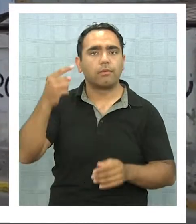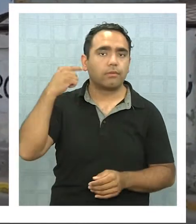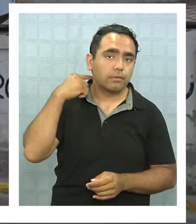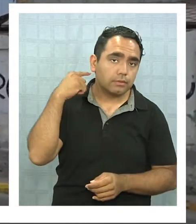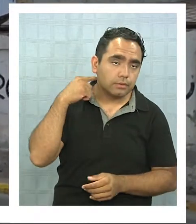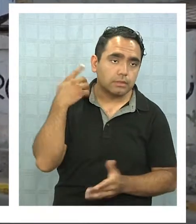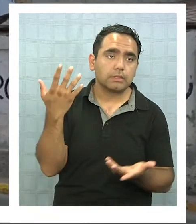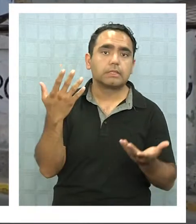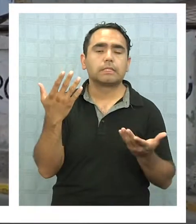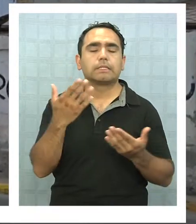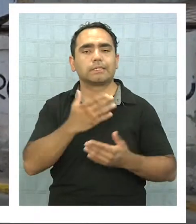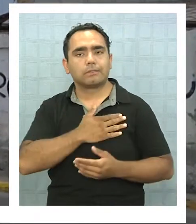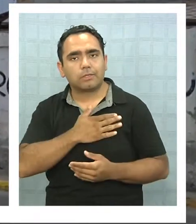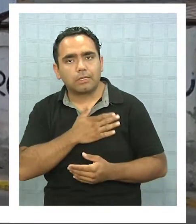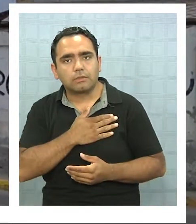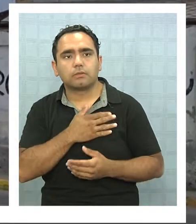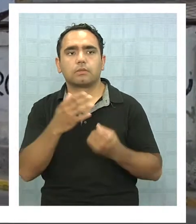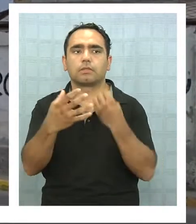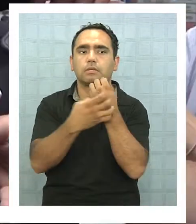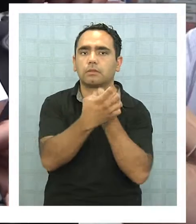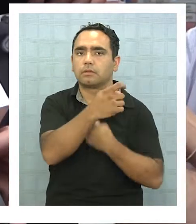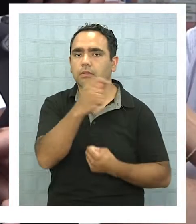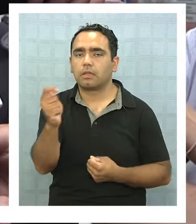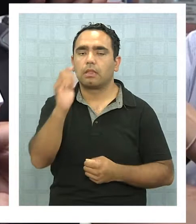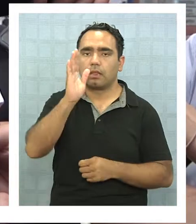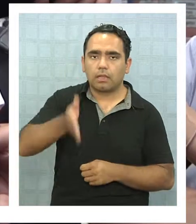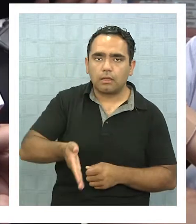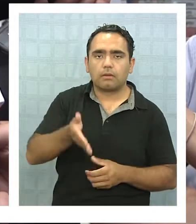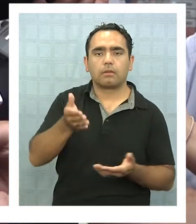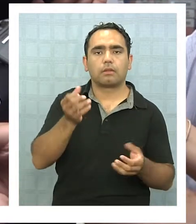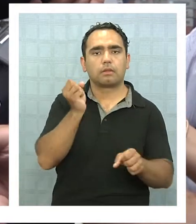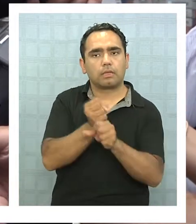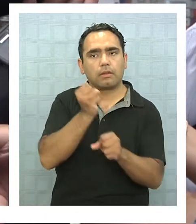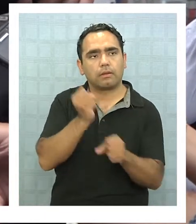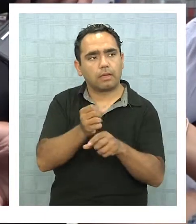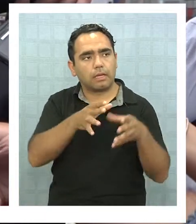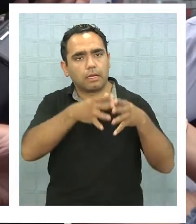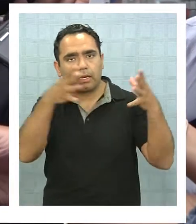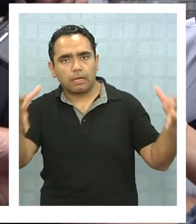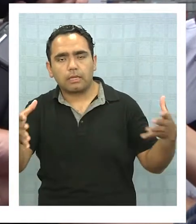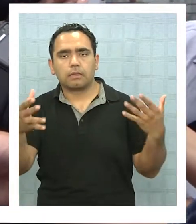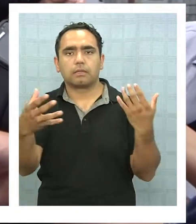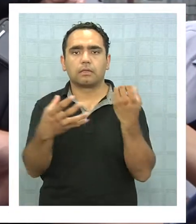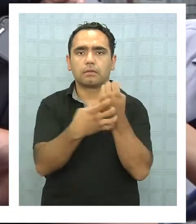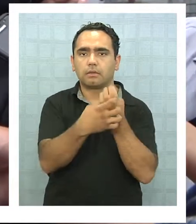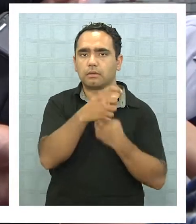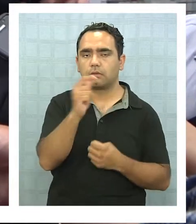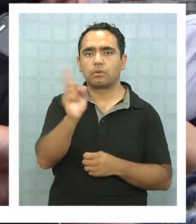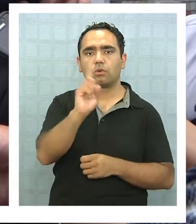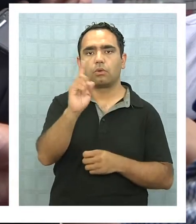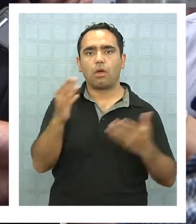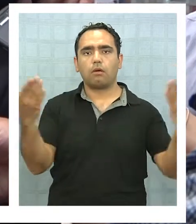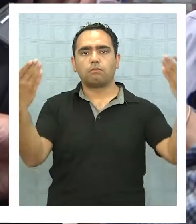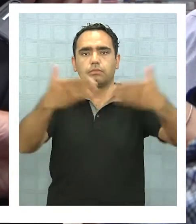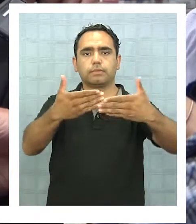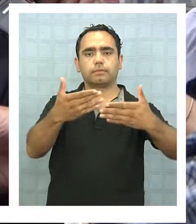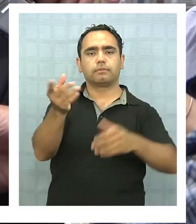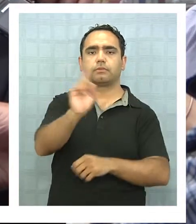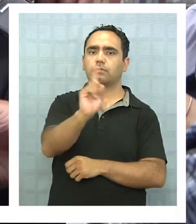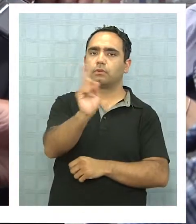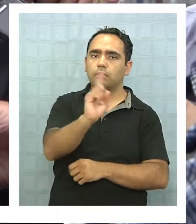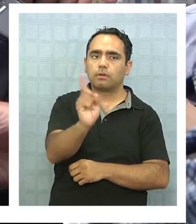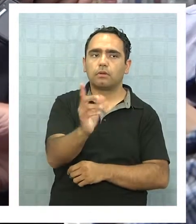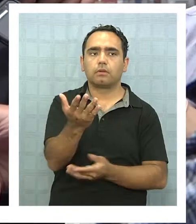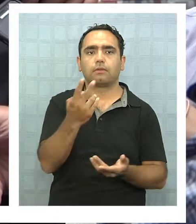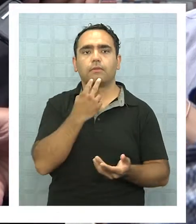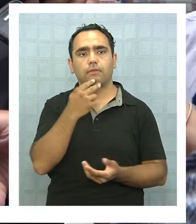conciencia, de mucho corazón a la región. Tenemos que trabajar por engrandecer la región y no bloquearla como lo acabamos de